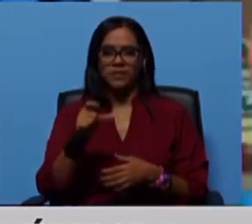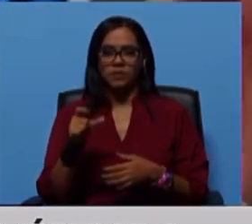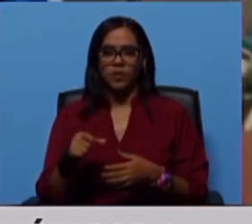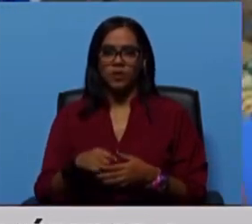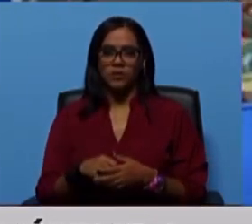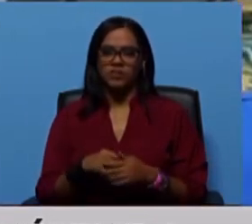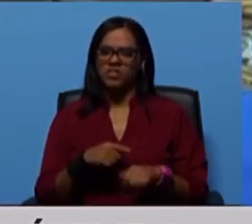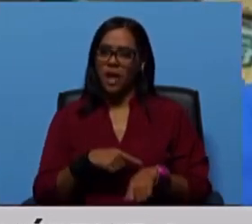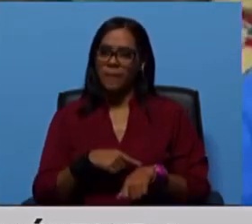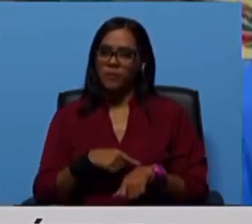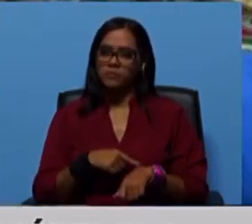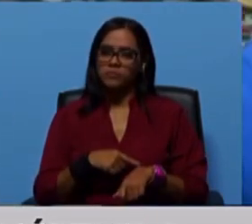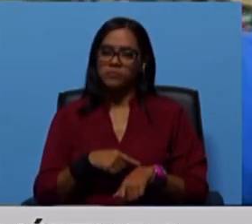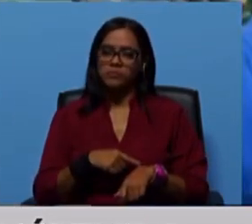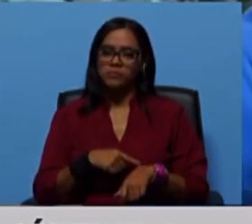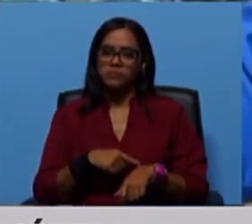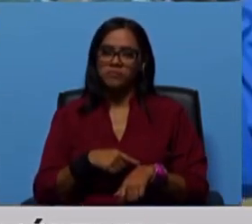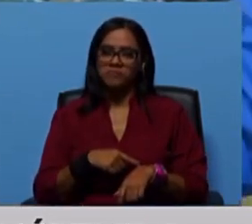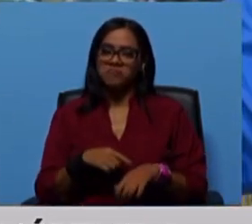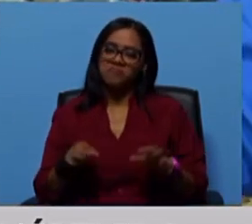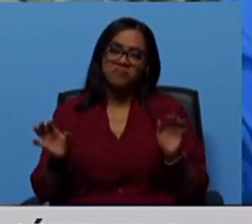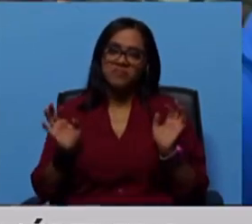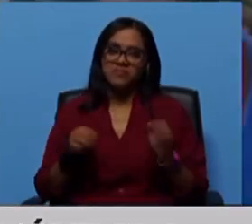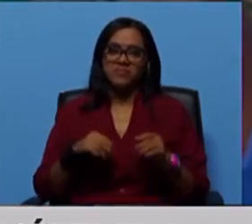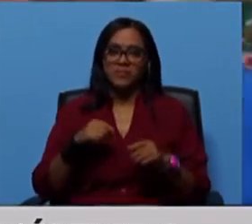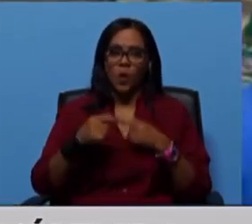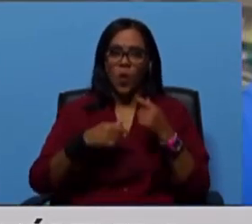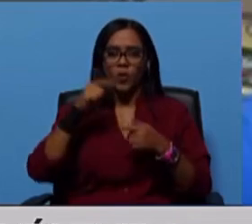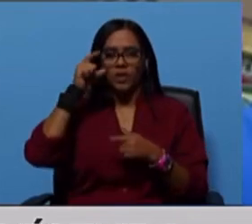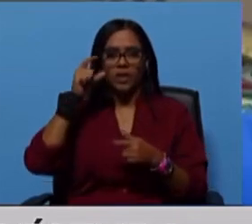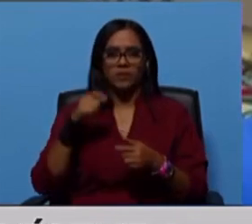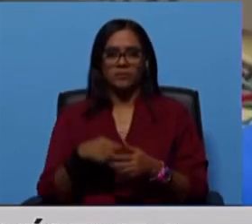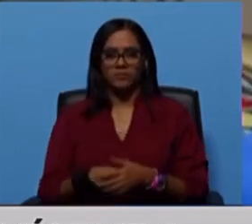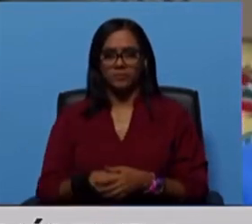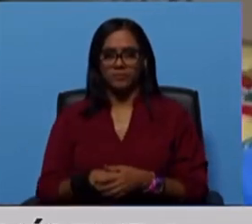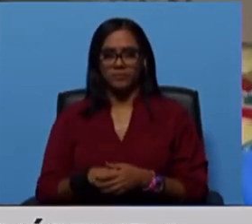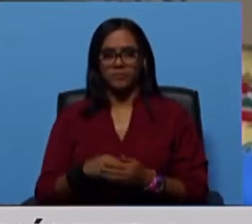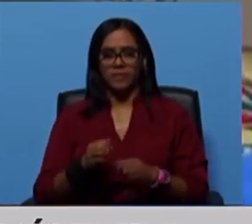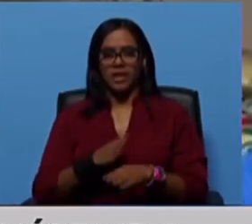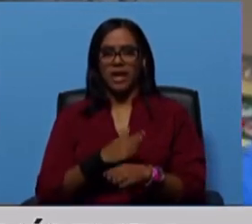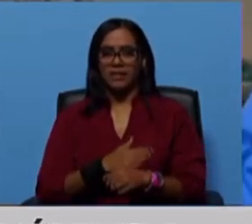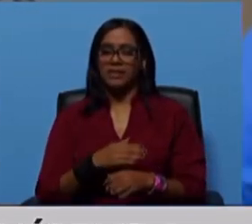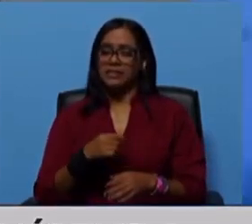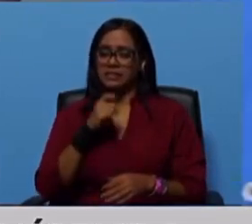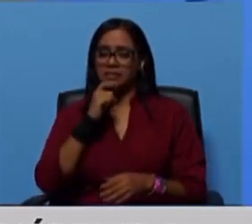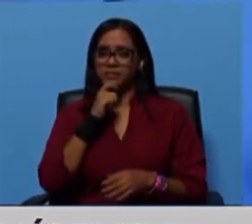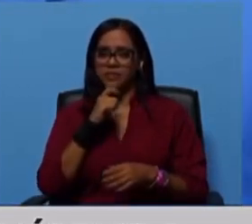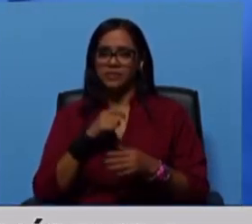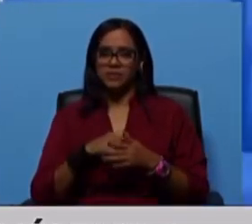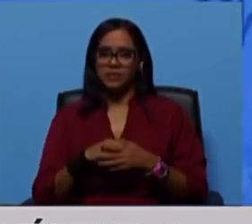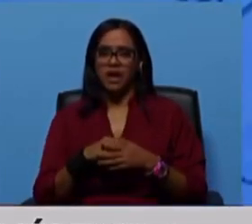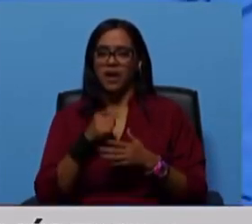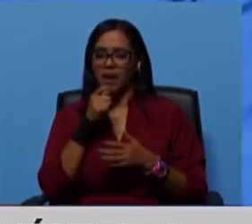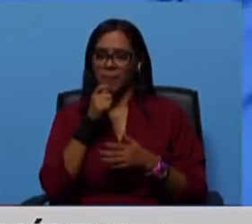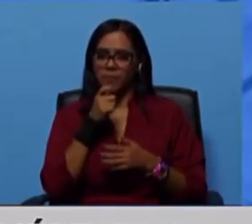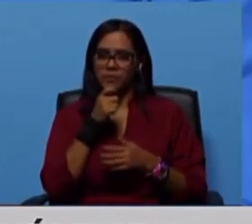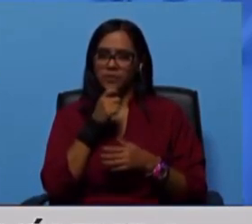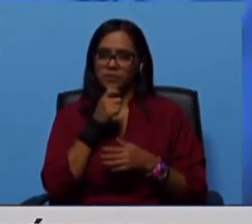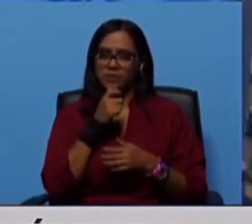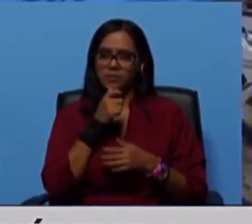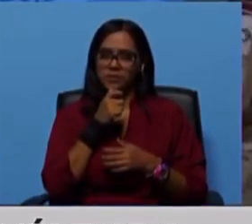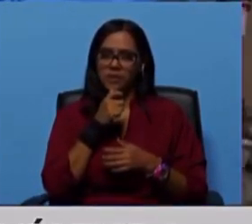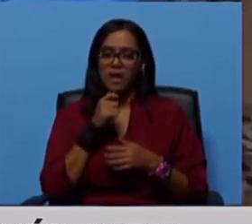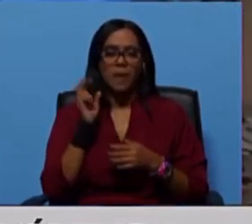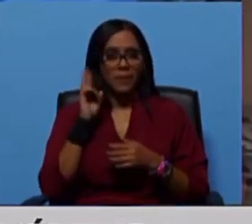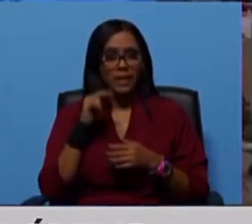tiempo? Mira, eso es diario. ¿Y antes? Me costaba. Ahora la pregunta, ¿es para